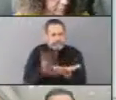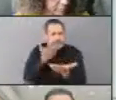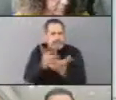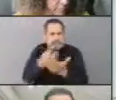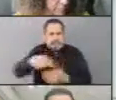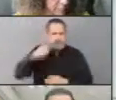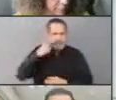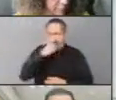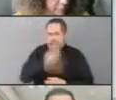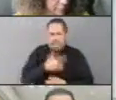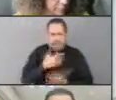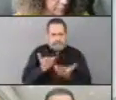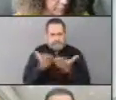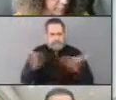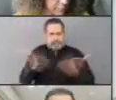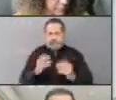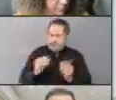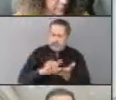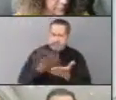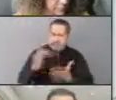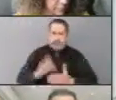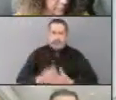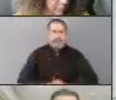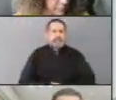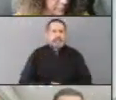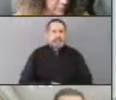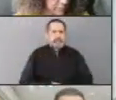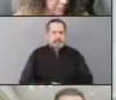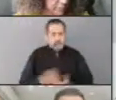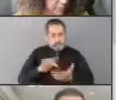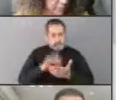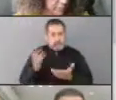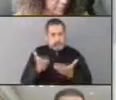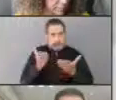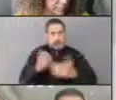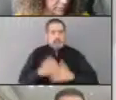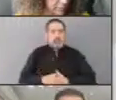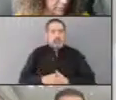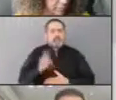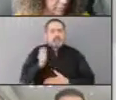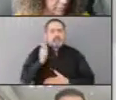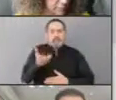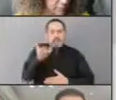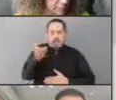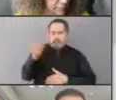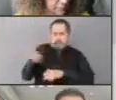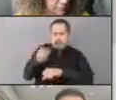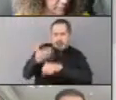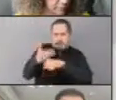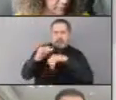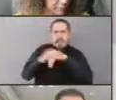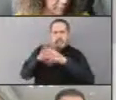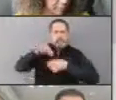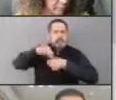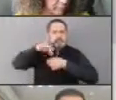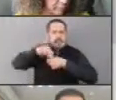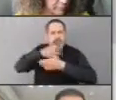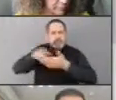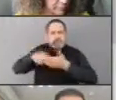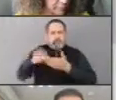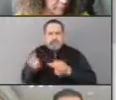consideración del Pleno de esta sala. Gracias. Muy bien, gracias a usted. Entonces le pediría al señor secretario que tome la votación, por favor.